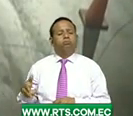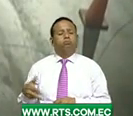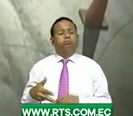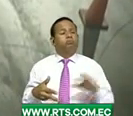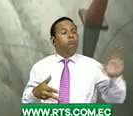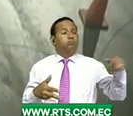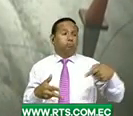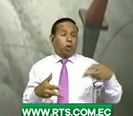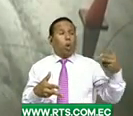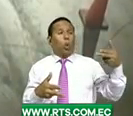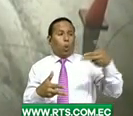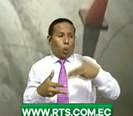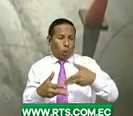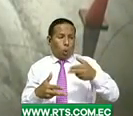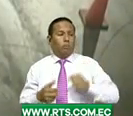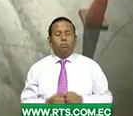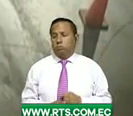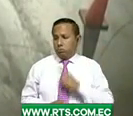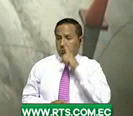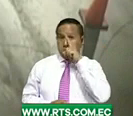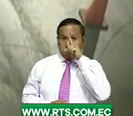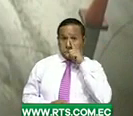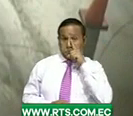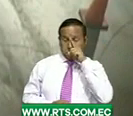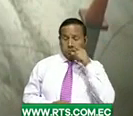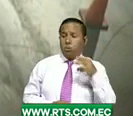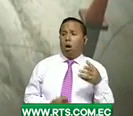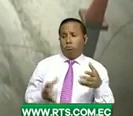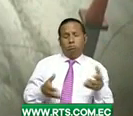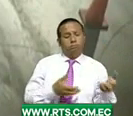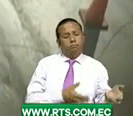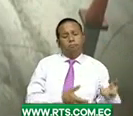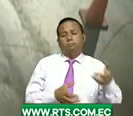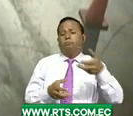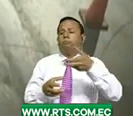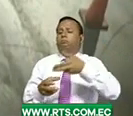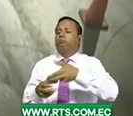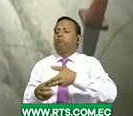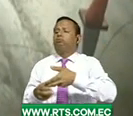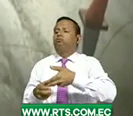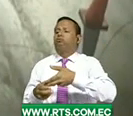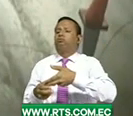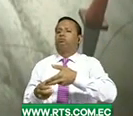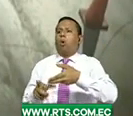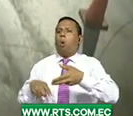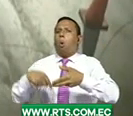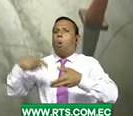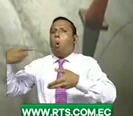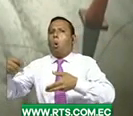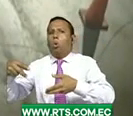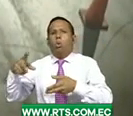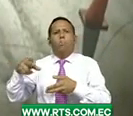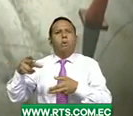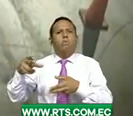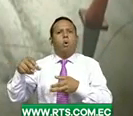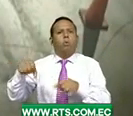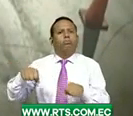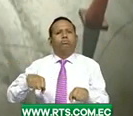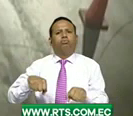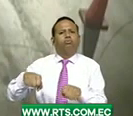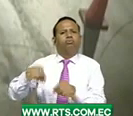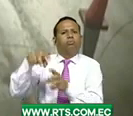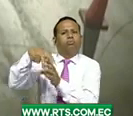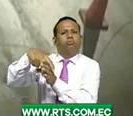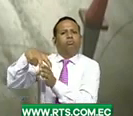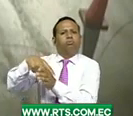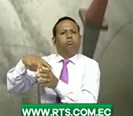el vehículo. El despachador cumplió con su labor. No pasó ni un minuto, llegó otra moto igual con dos personas y sometieron